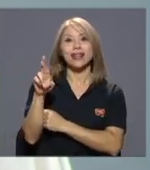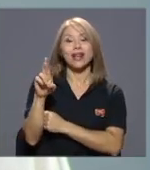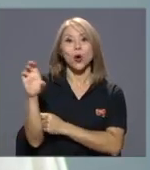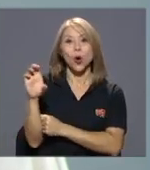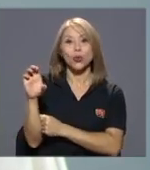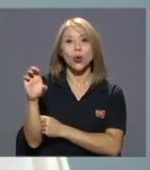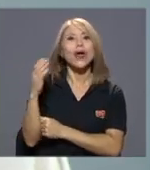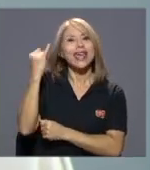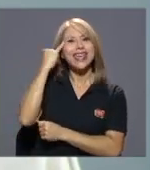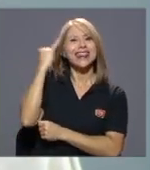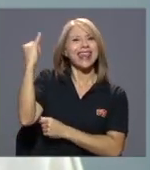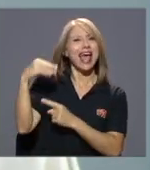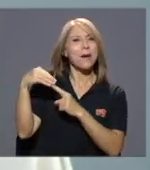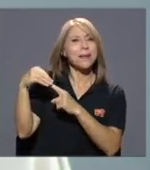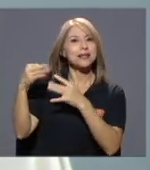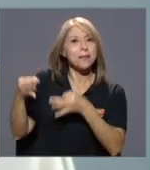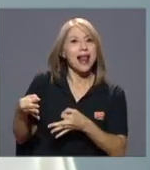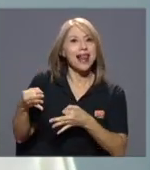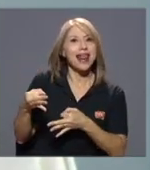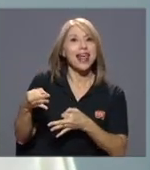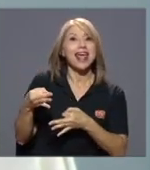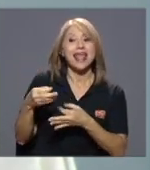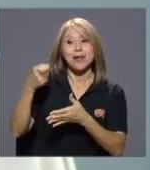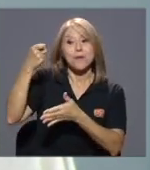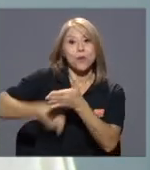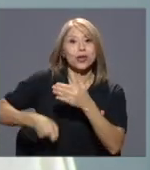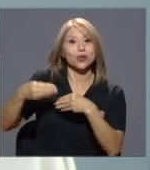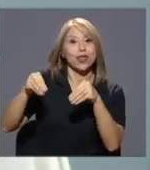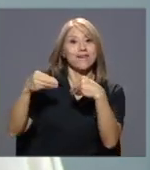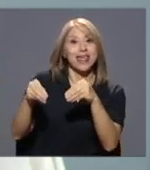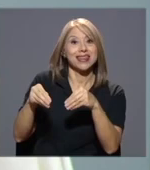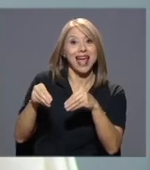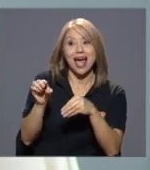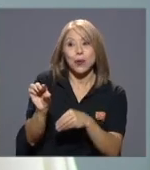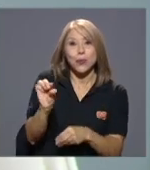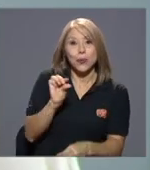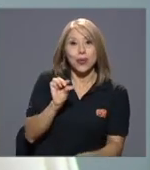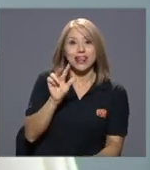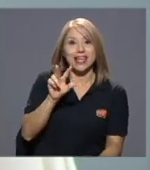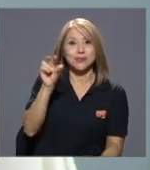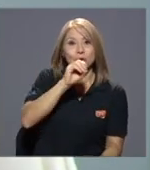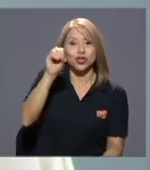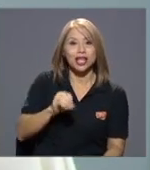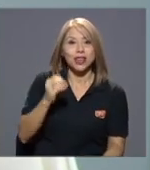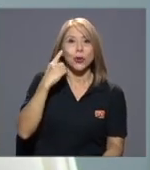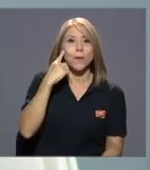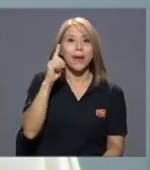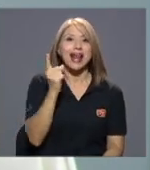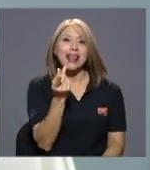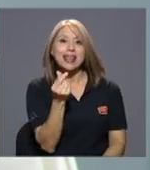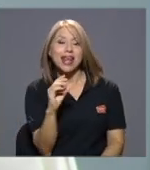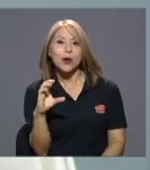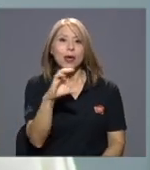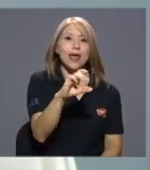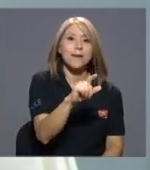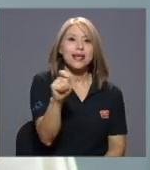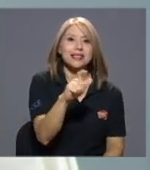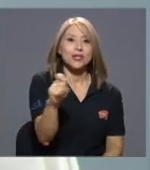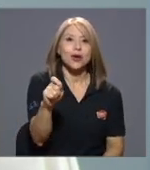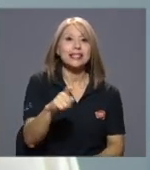de ventas Así es. para que fuera a las pensiones de los consumidores. Y entonces, en el mes de diciembre, a mí se me